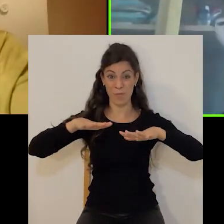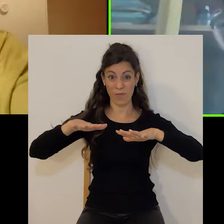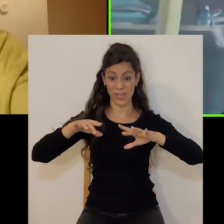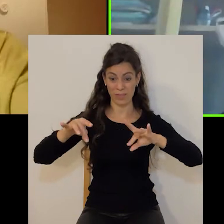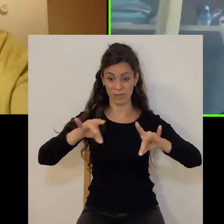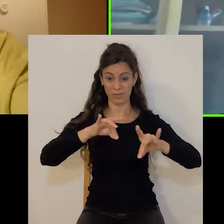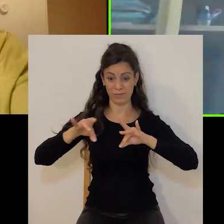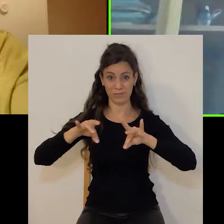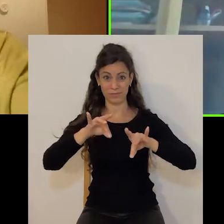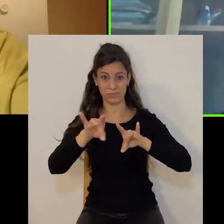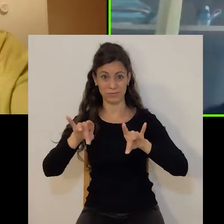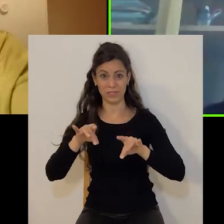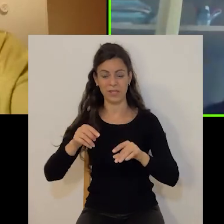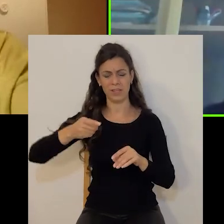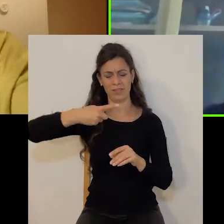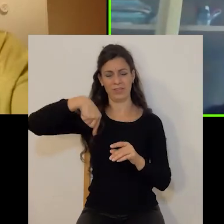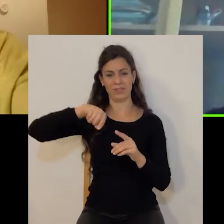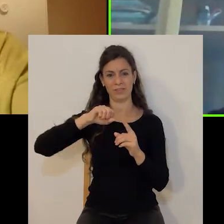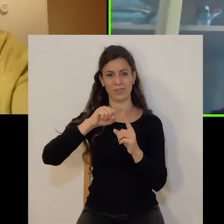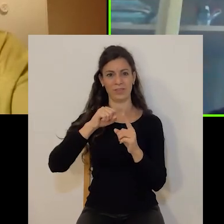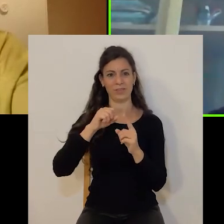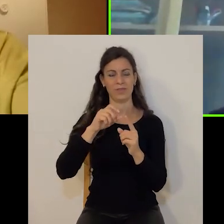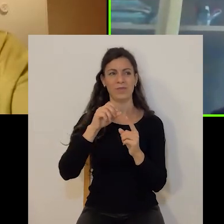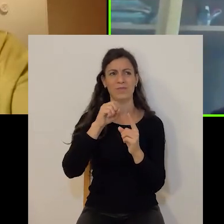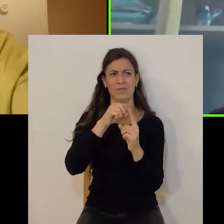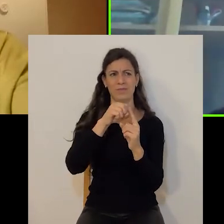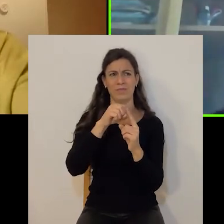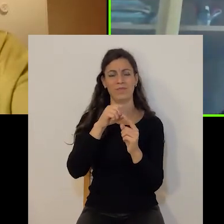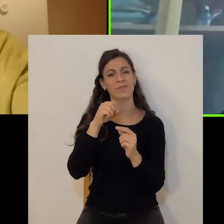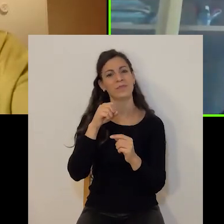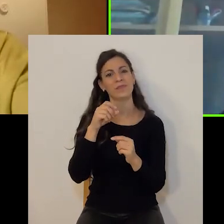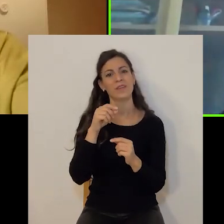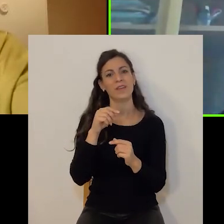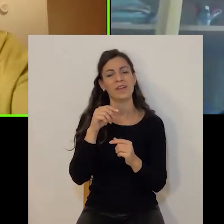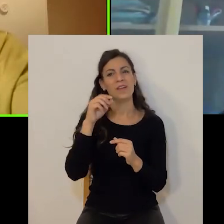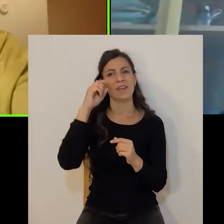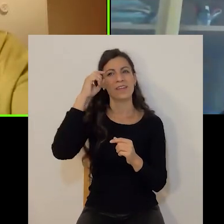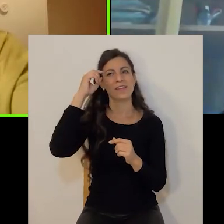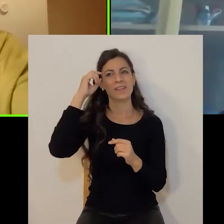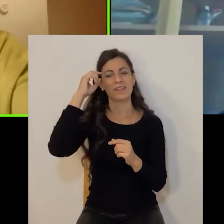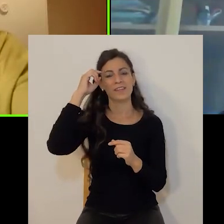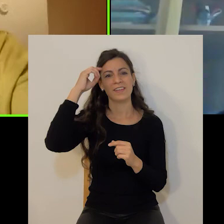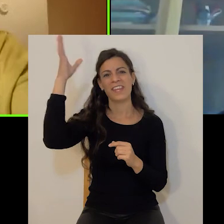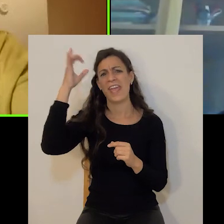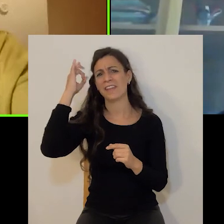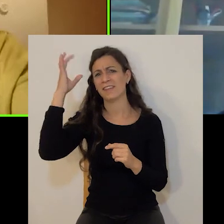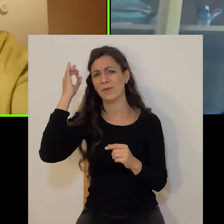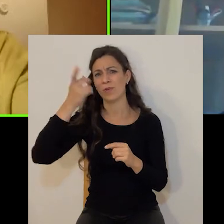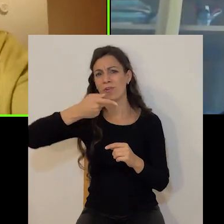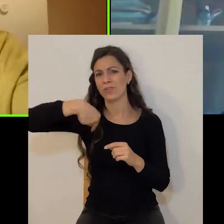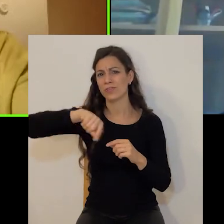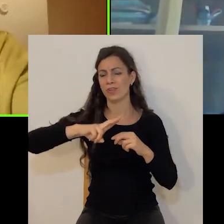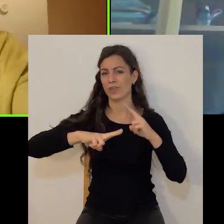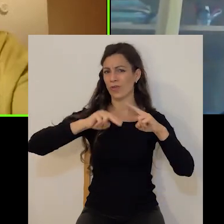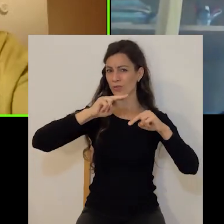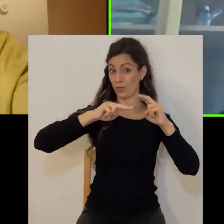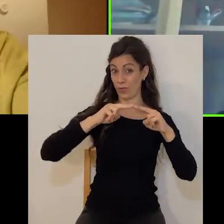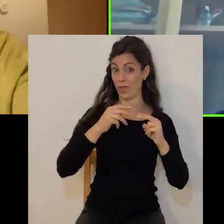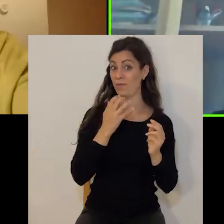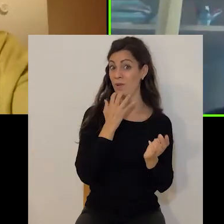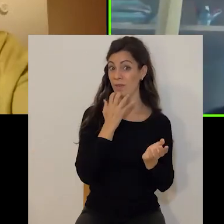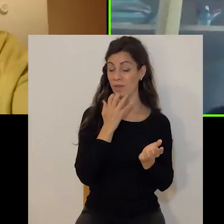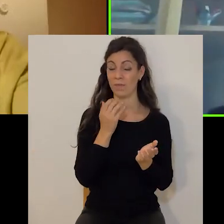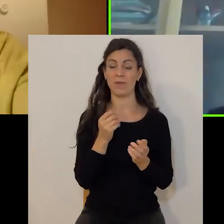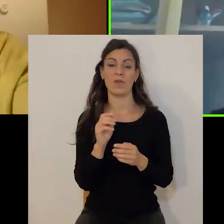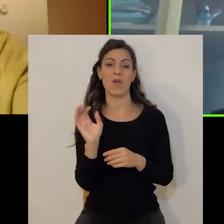claro, nosotros desde un punto creativo pues hacemos eso, ¿no? Construir. Dibújame con eso,